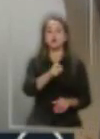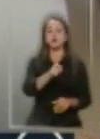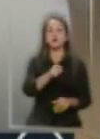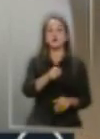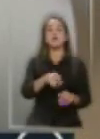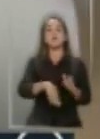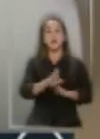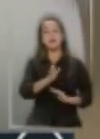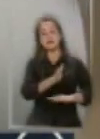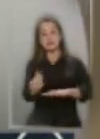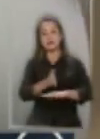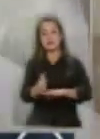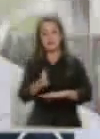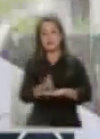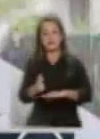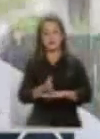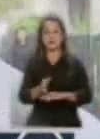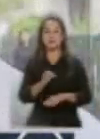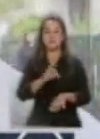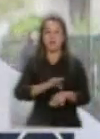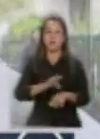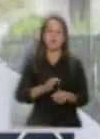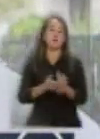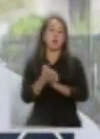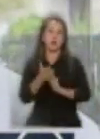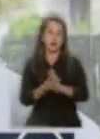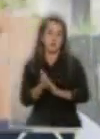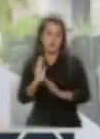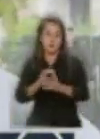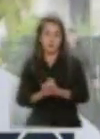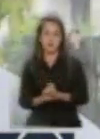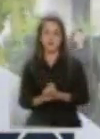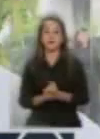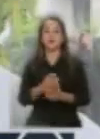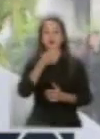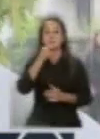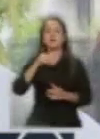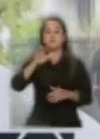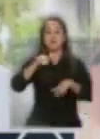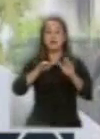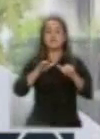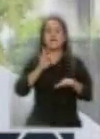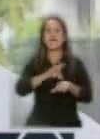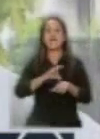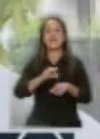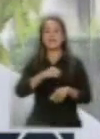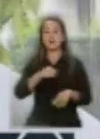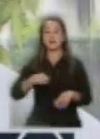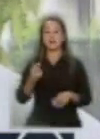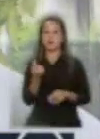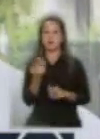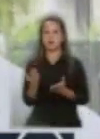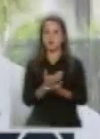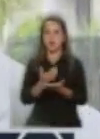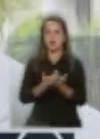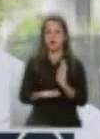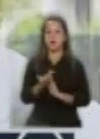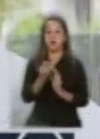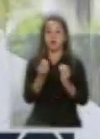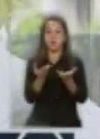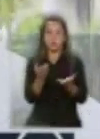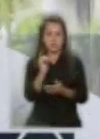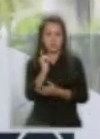más prestaciones. Un médico que de cierta forma indica mayor cantidad de exámenes va a ganar más. Por